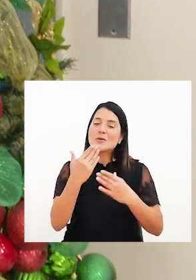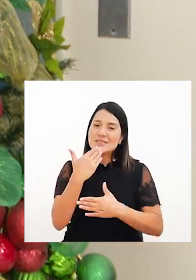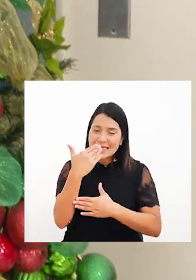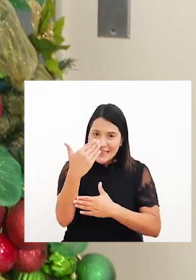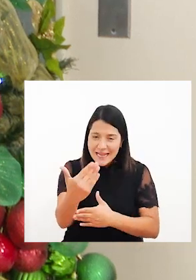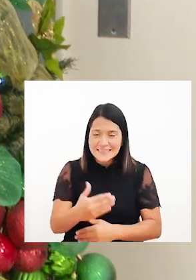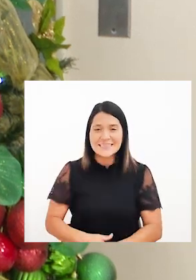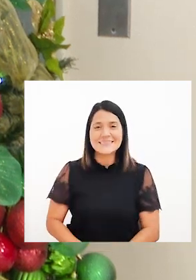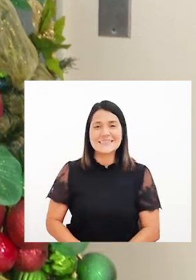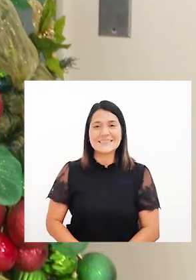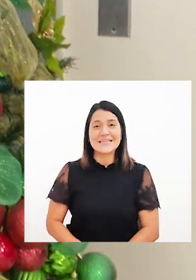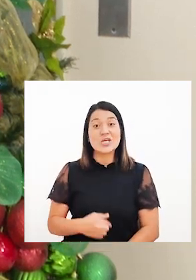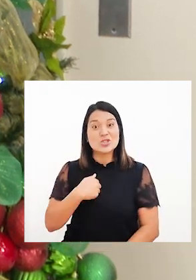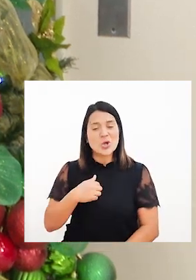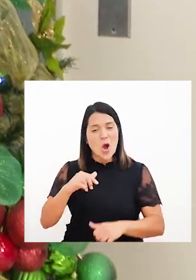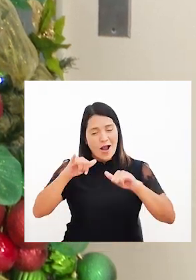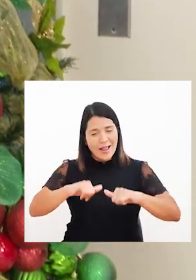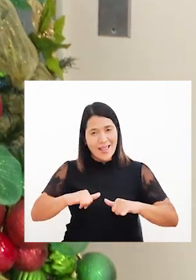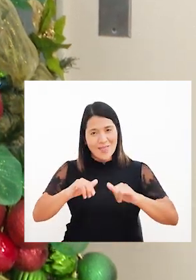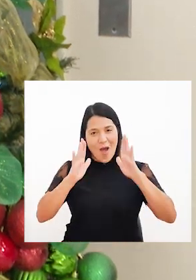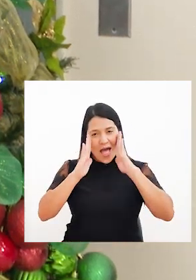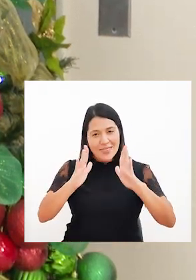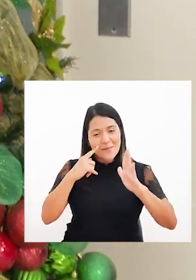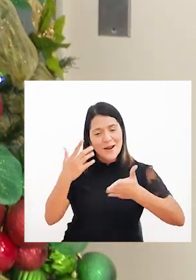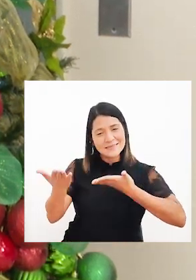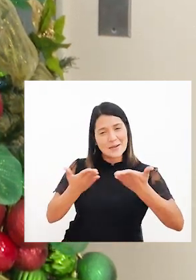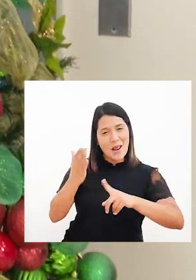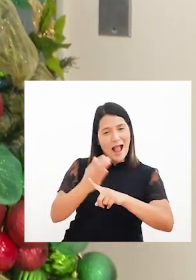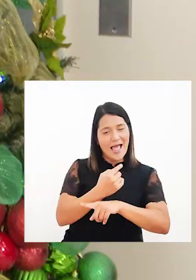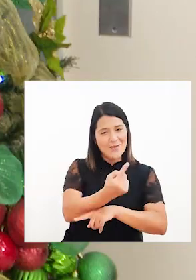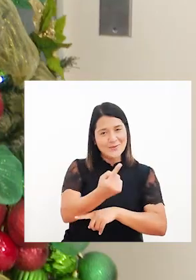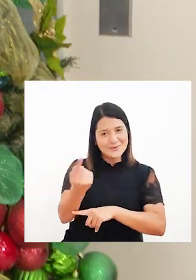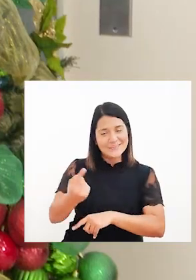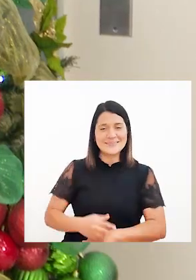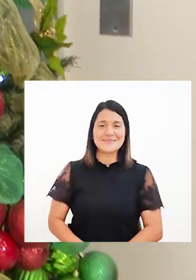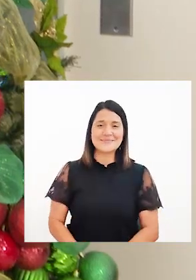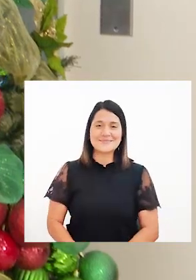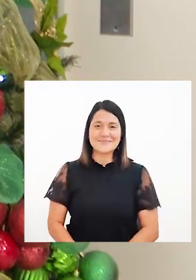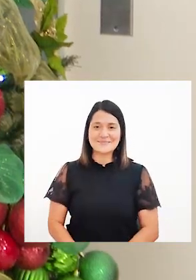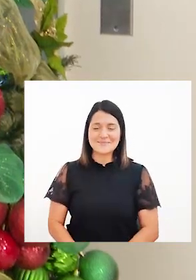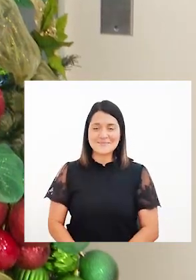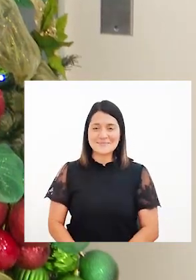Muchísimas gracias. Y quedo atentamente al servicio de cada uno de ustedes.